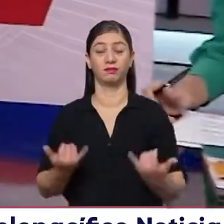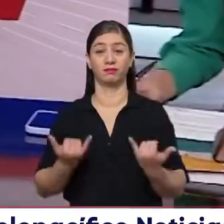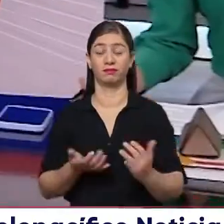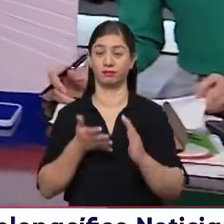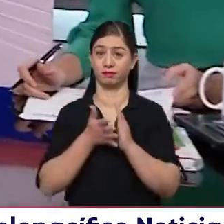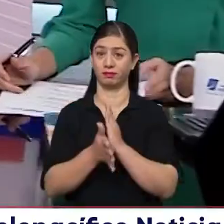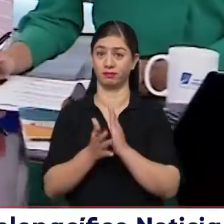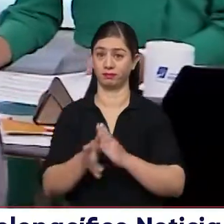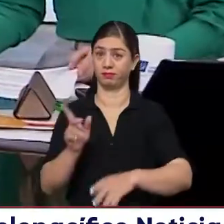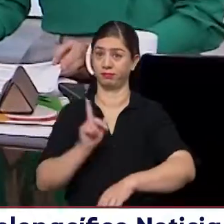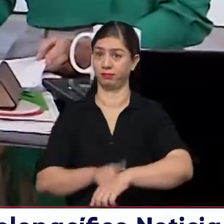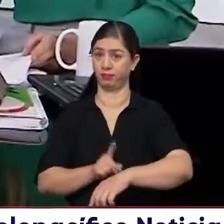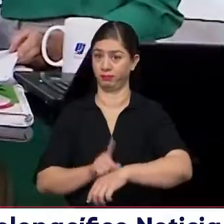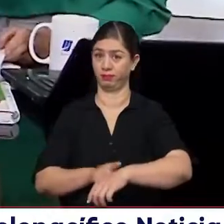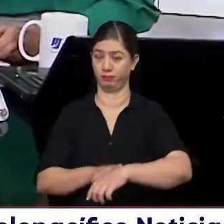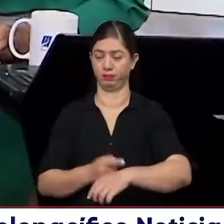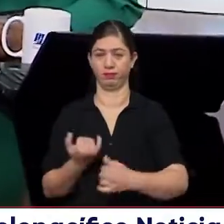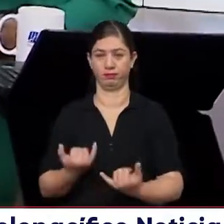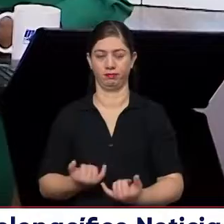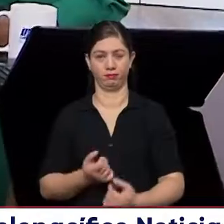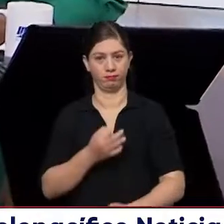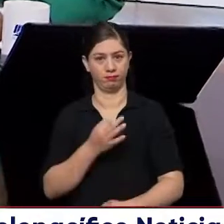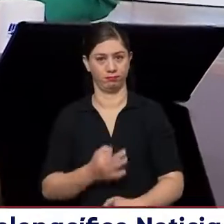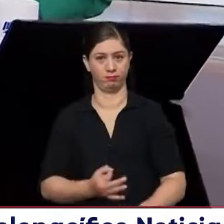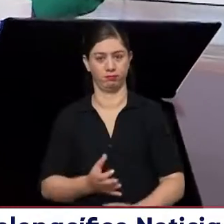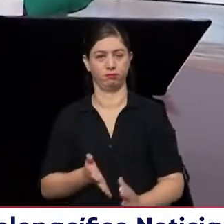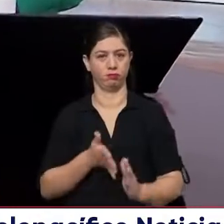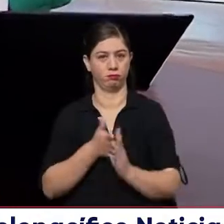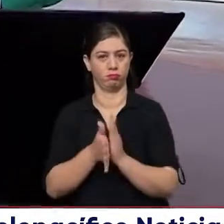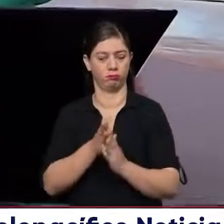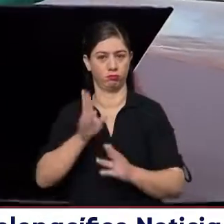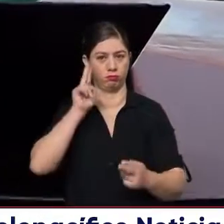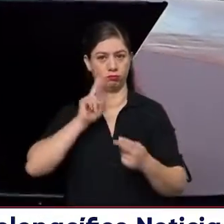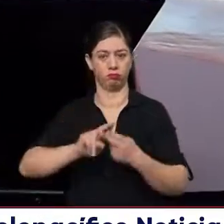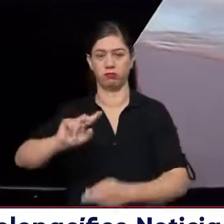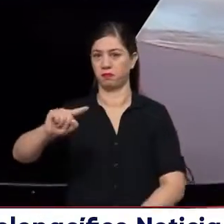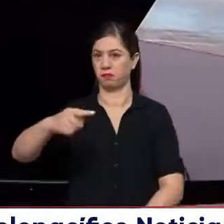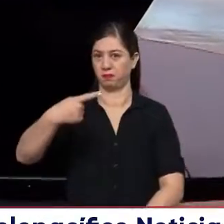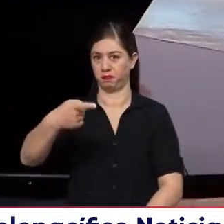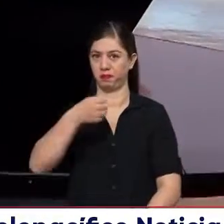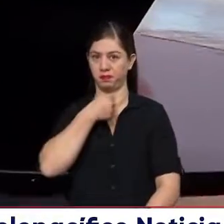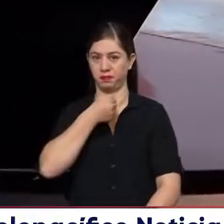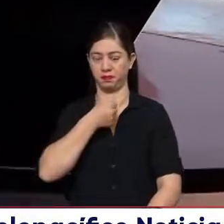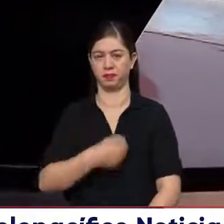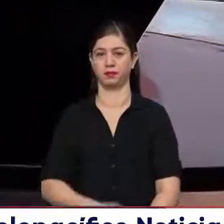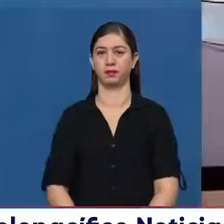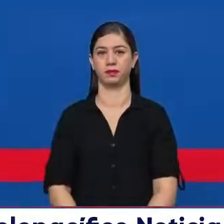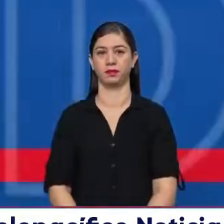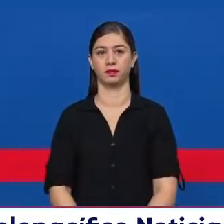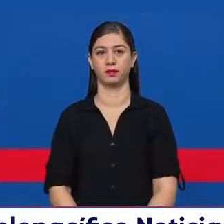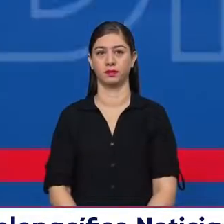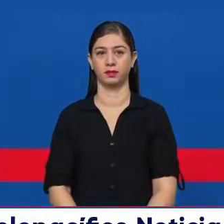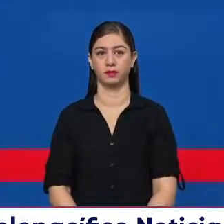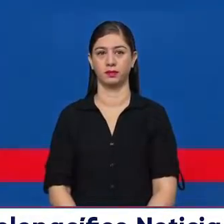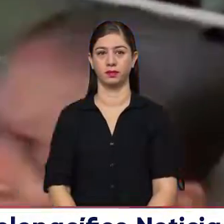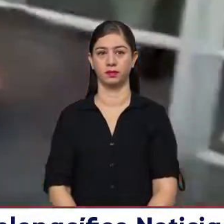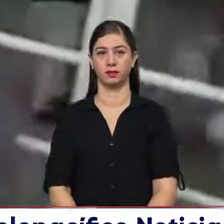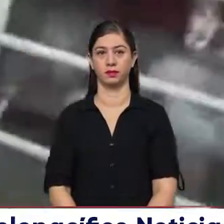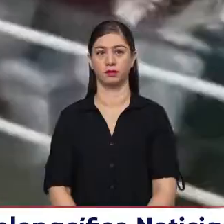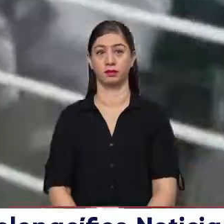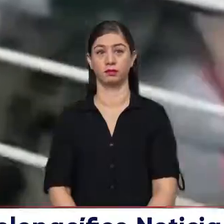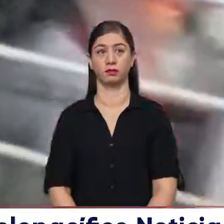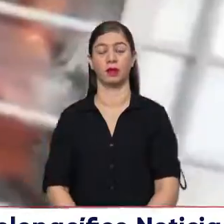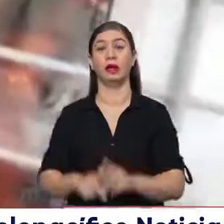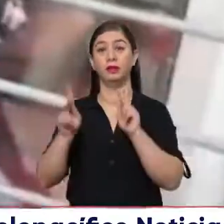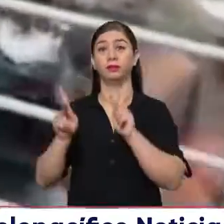A esta hora, Armando, es el momento exacto para conocer la primera del día. Sí, señora, vamos con la primera del día.